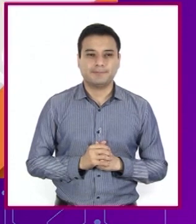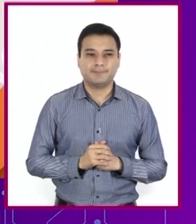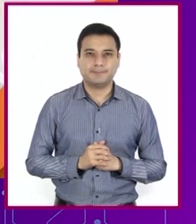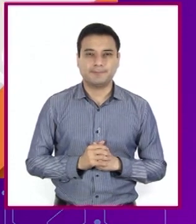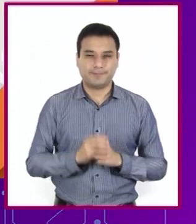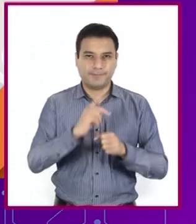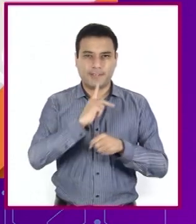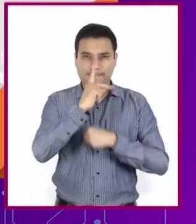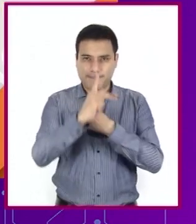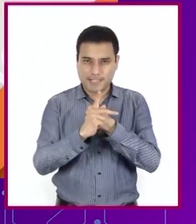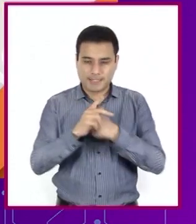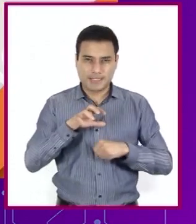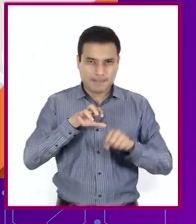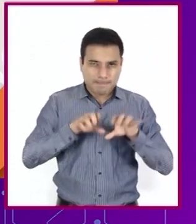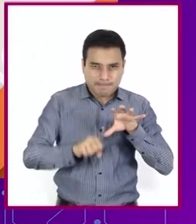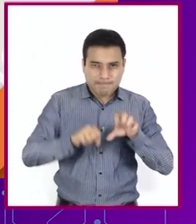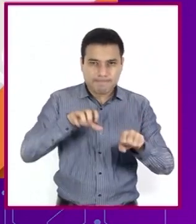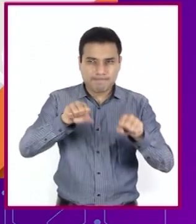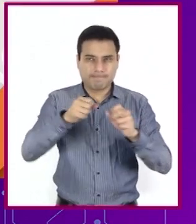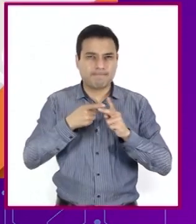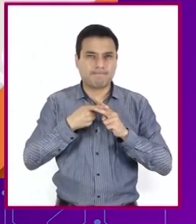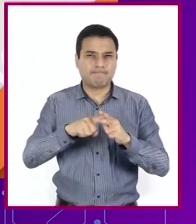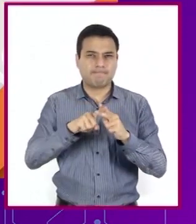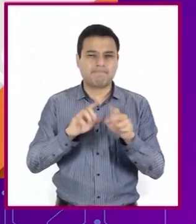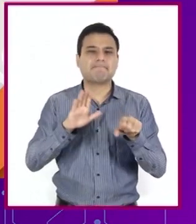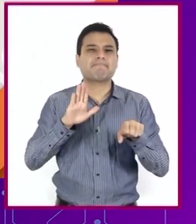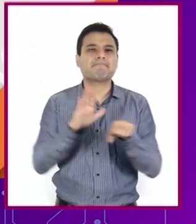Causas del imperialismo colonial.